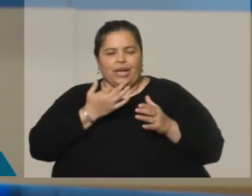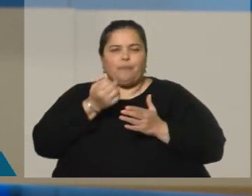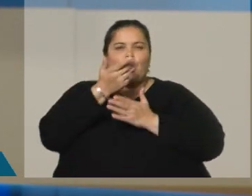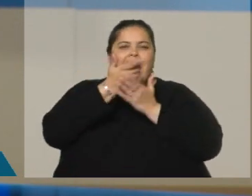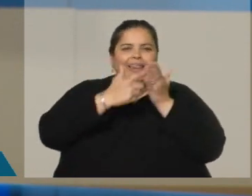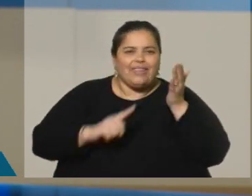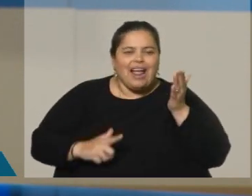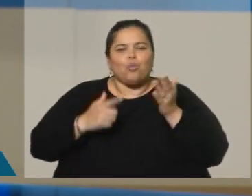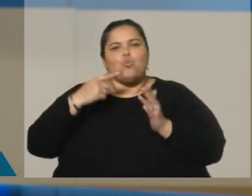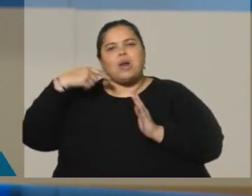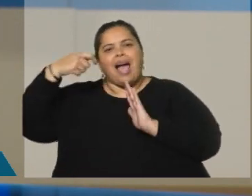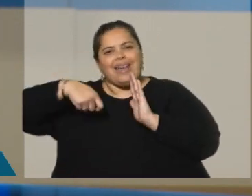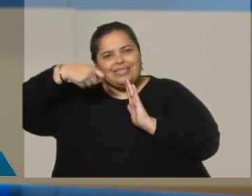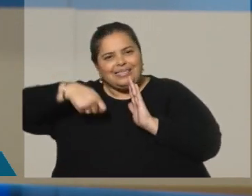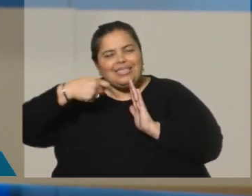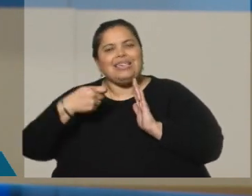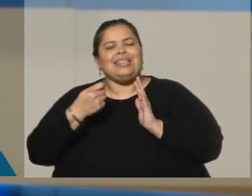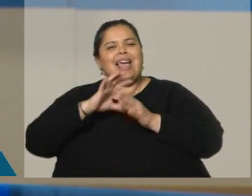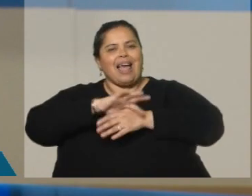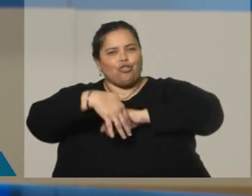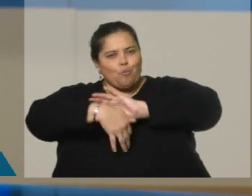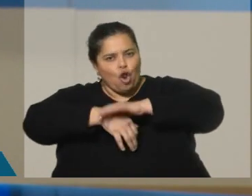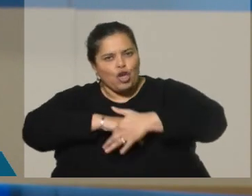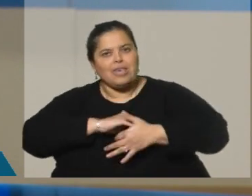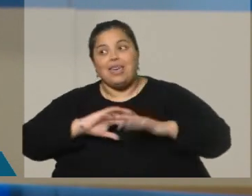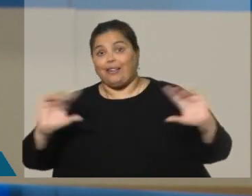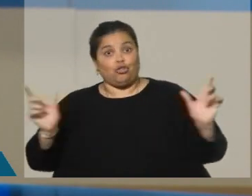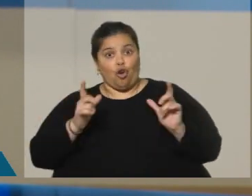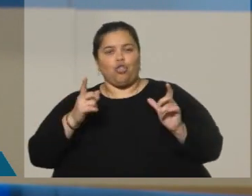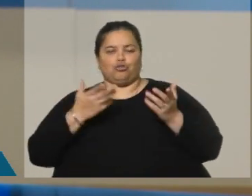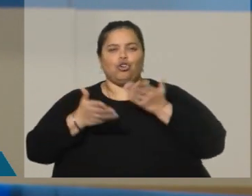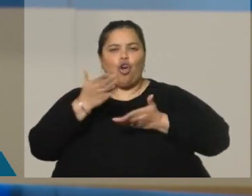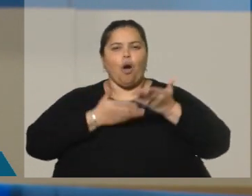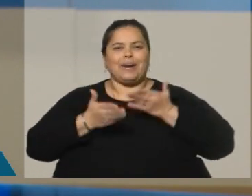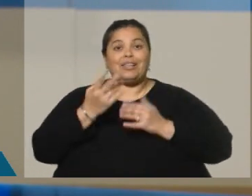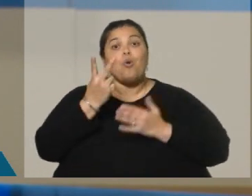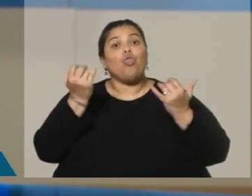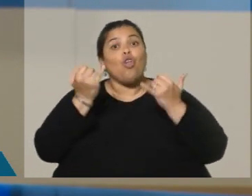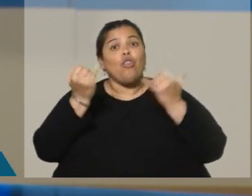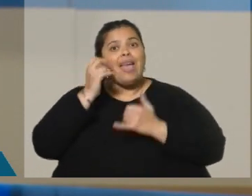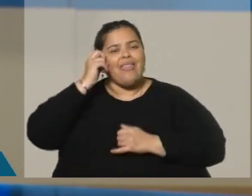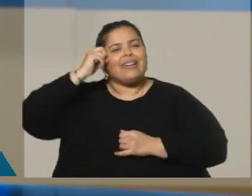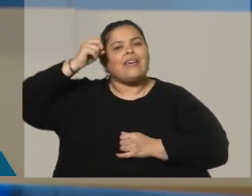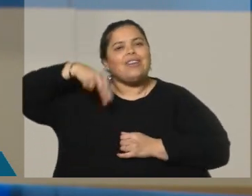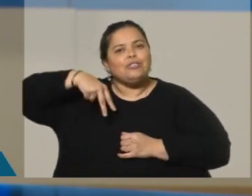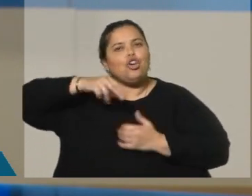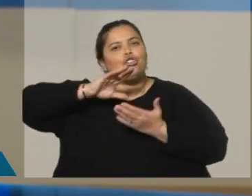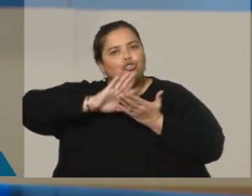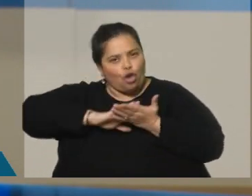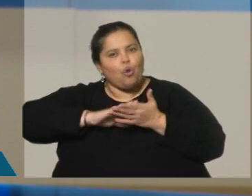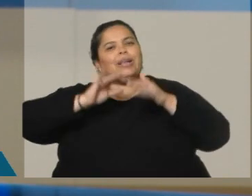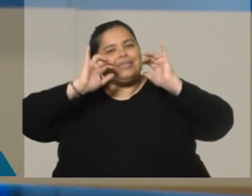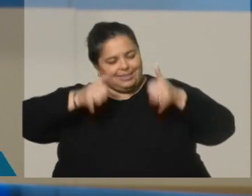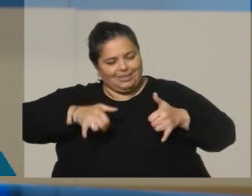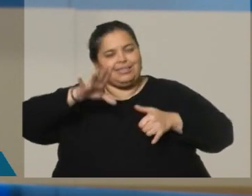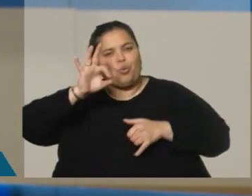el cine la antropología estuvimos compartiendo dos días de reflexión con relación sí